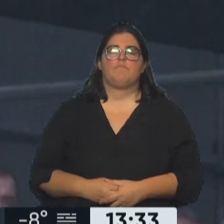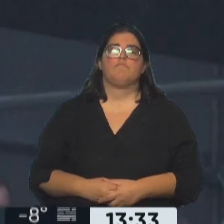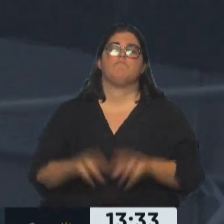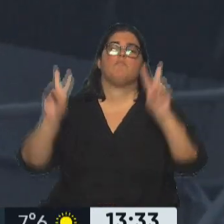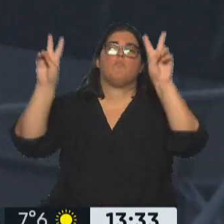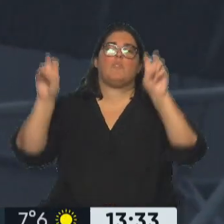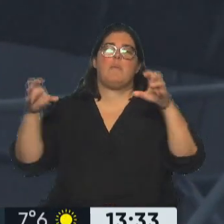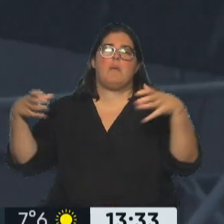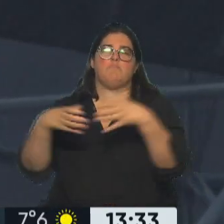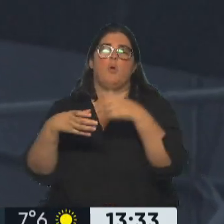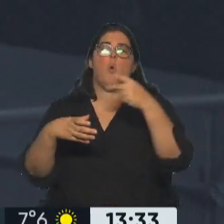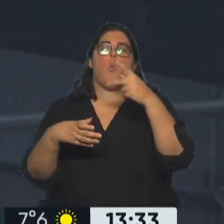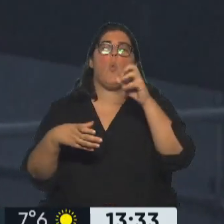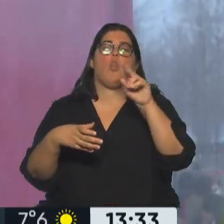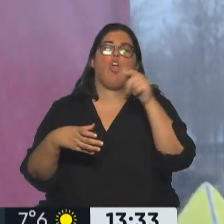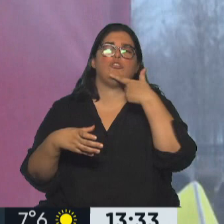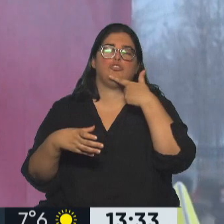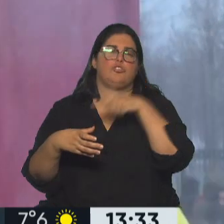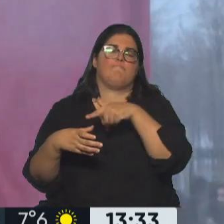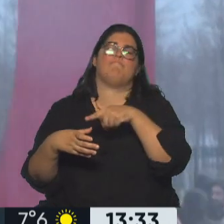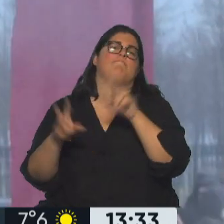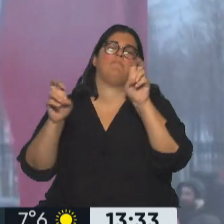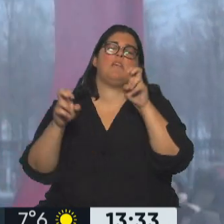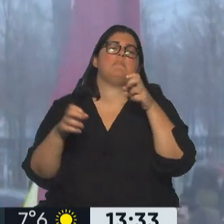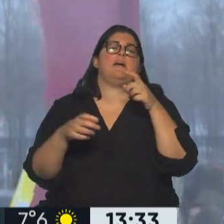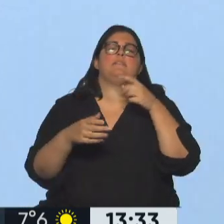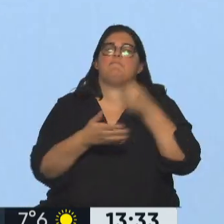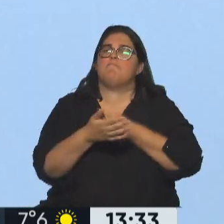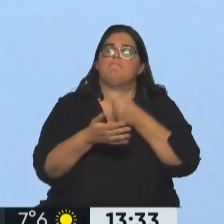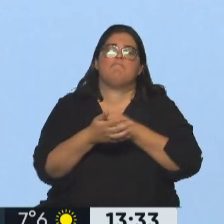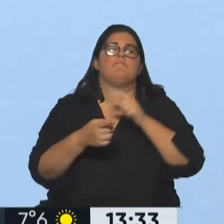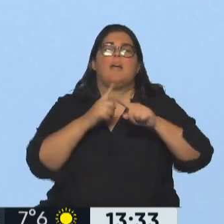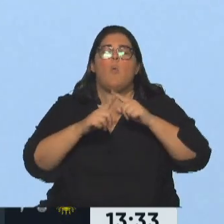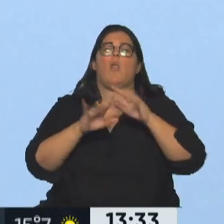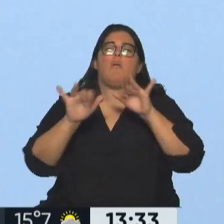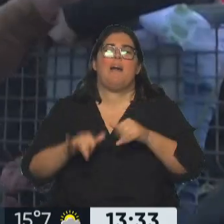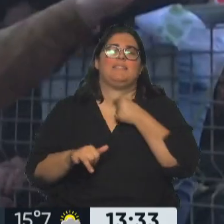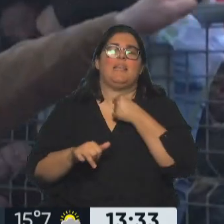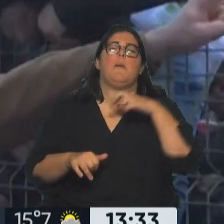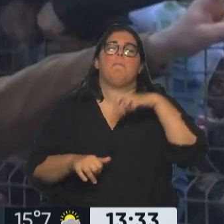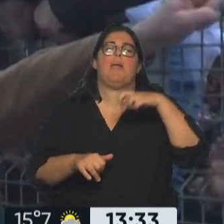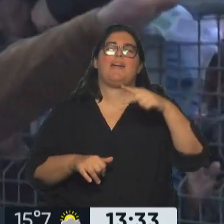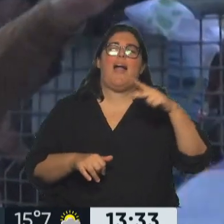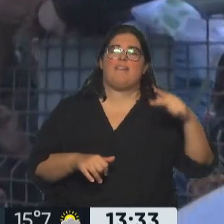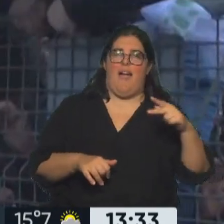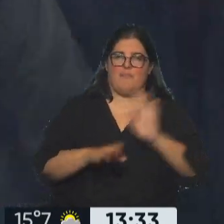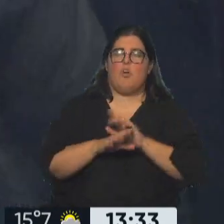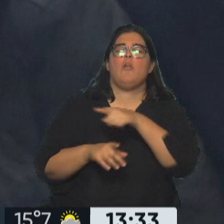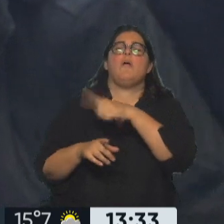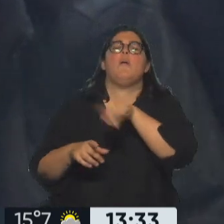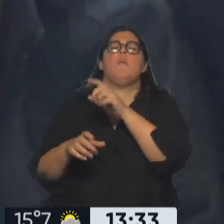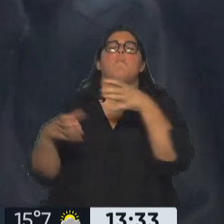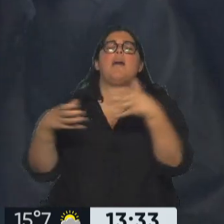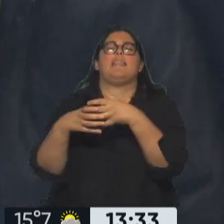una obsesión permanente de Erdogan desde el fracaso de su intento de acuerdo de paz con el PKK, o Partido de los Trabajadores del Kurdistán